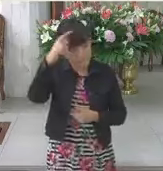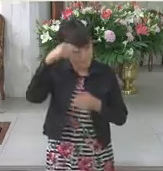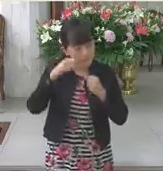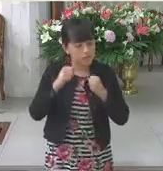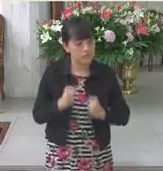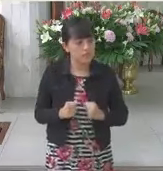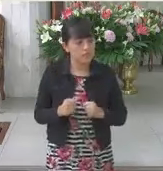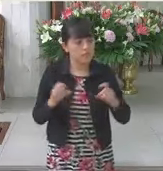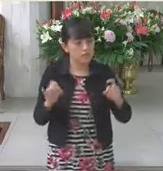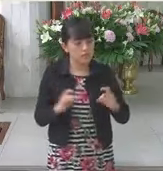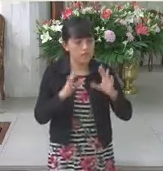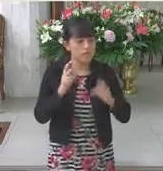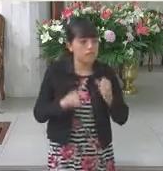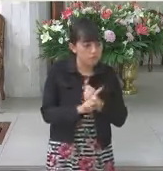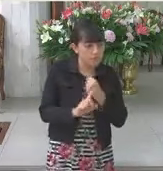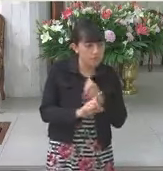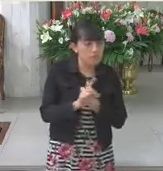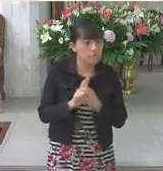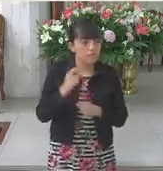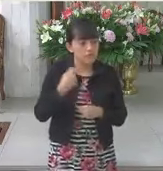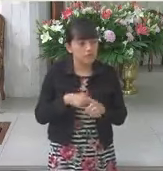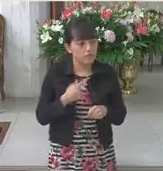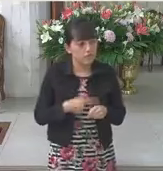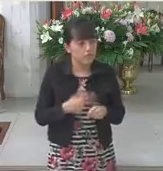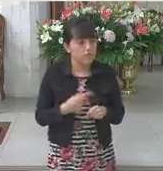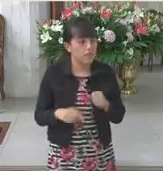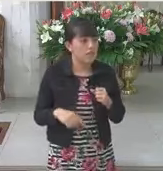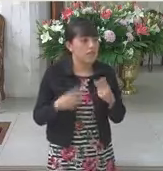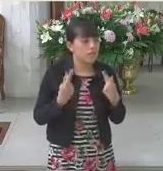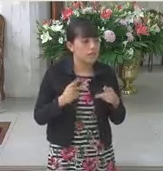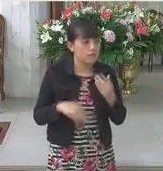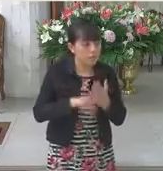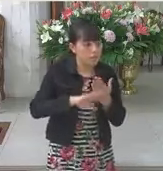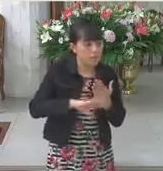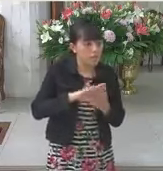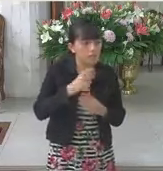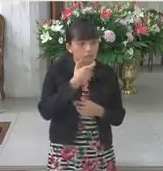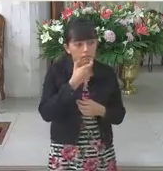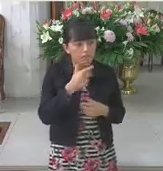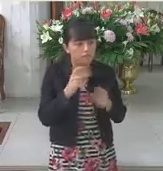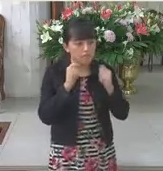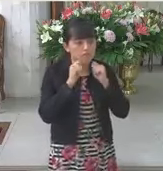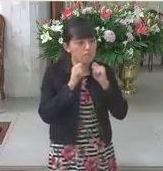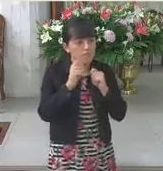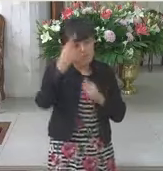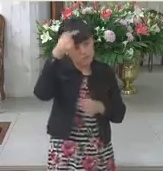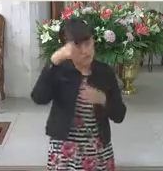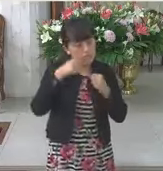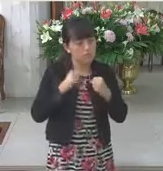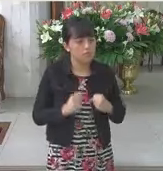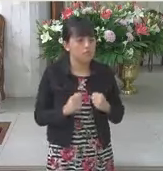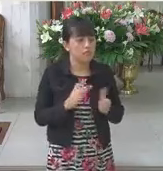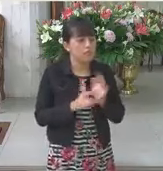decía hace un momento un siervo de Dios que una hermana pedi oración porque ahora tiene